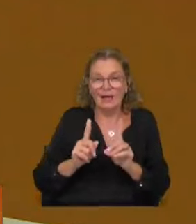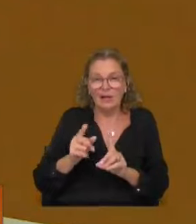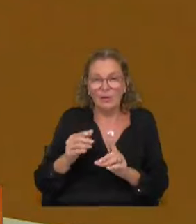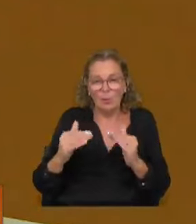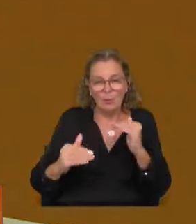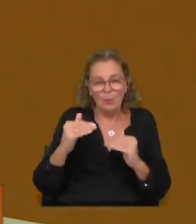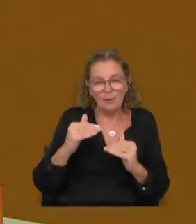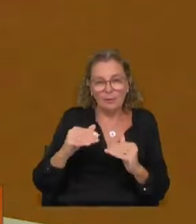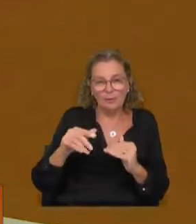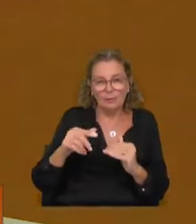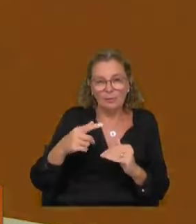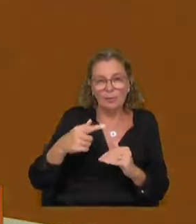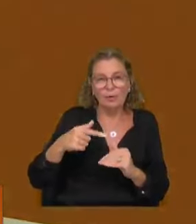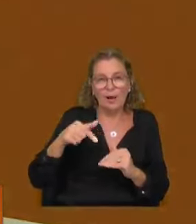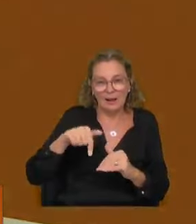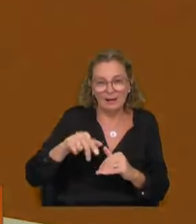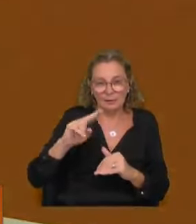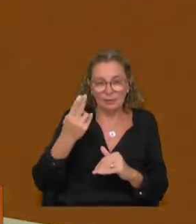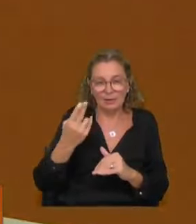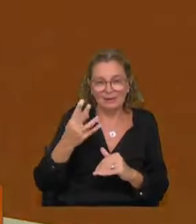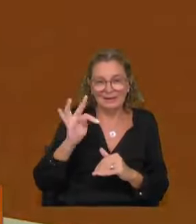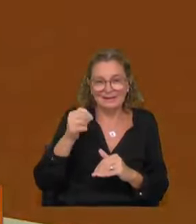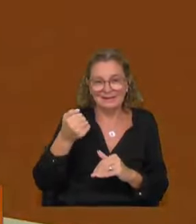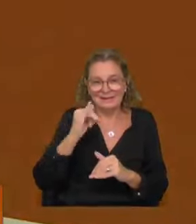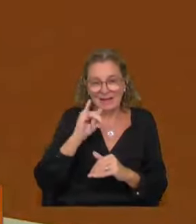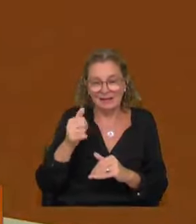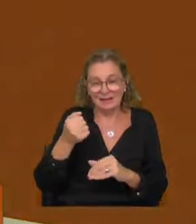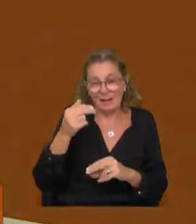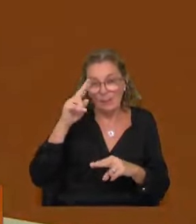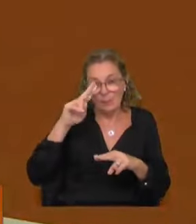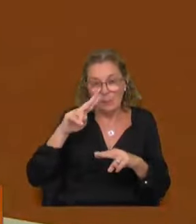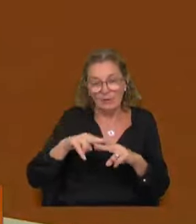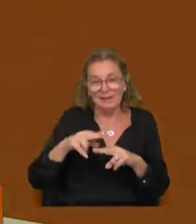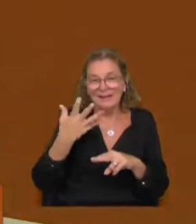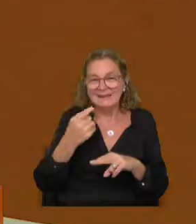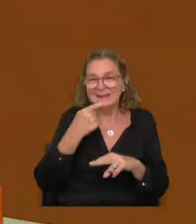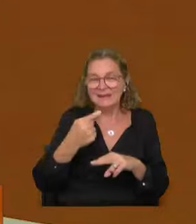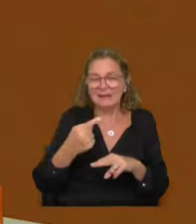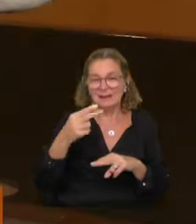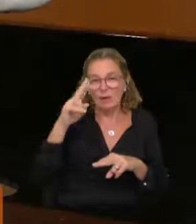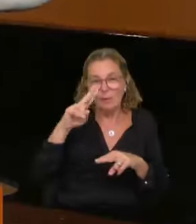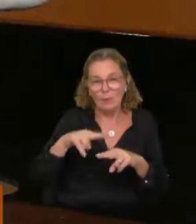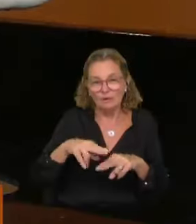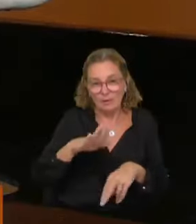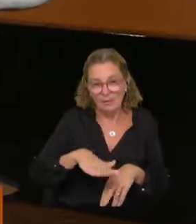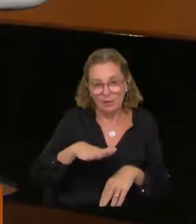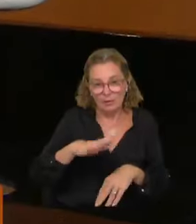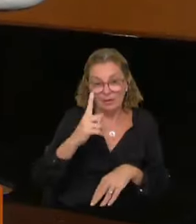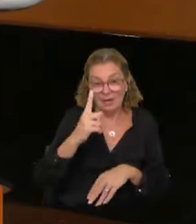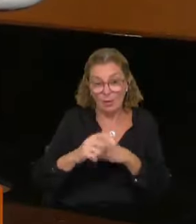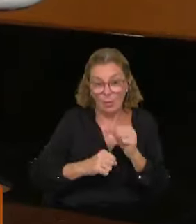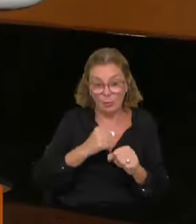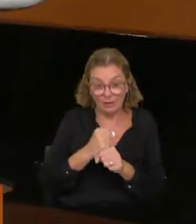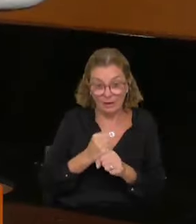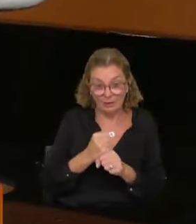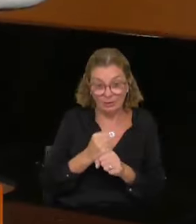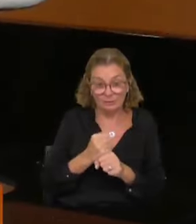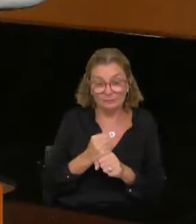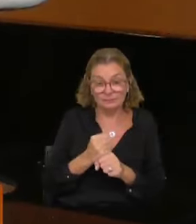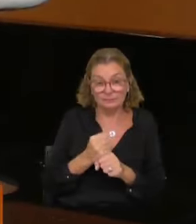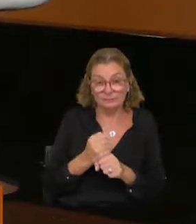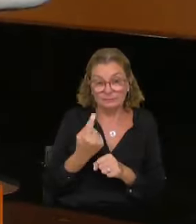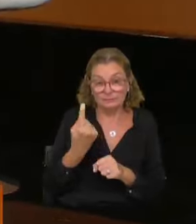compararnos con nosotros mismos la tasa de mortalidad infantil se refiere a las muertes que ocurren en menores de un año en un año determinado en